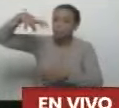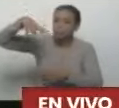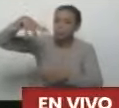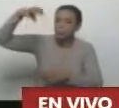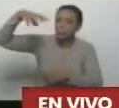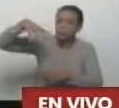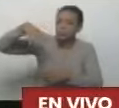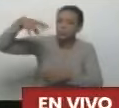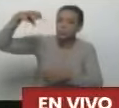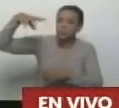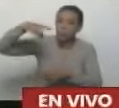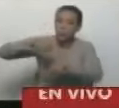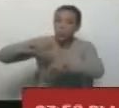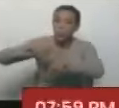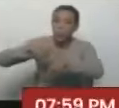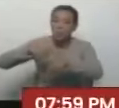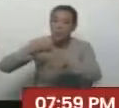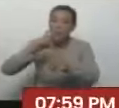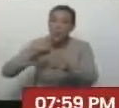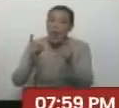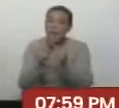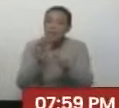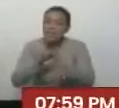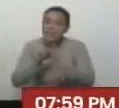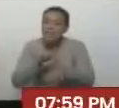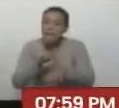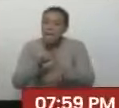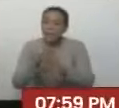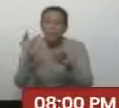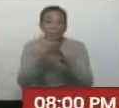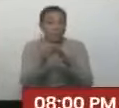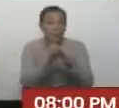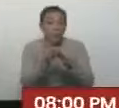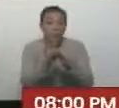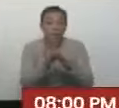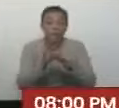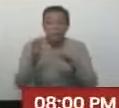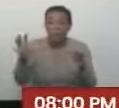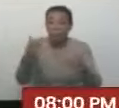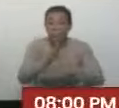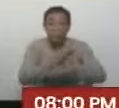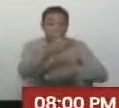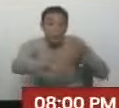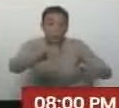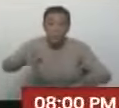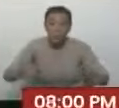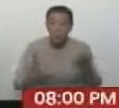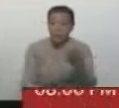imagínate. Todo tiene aplicación práctica en la vida diaria del funcionamiento de las ciudades, de la producción